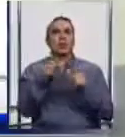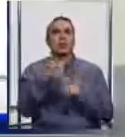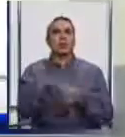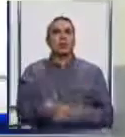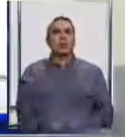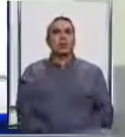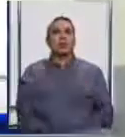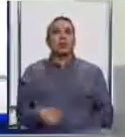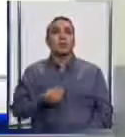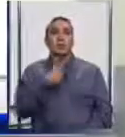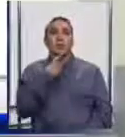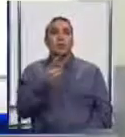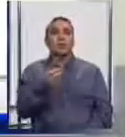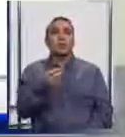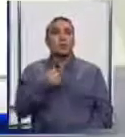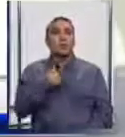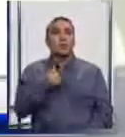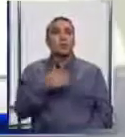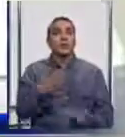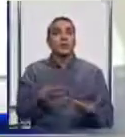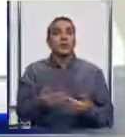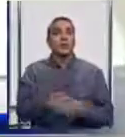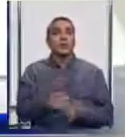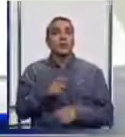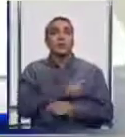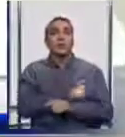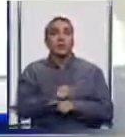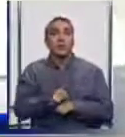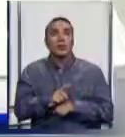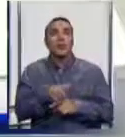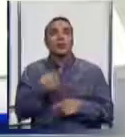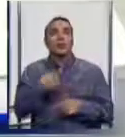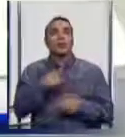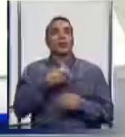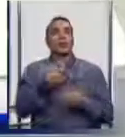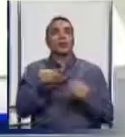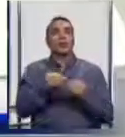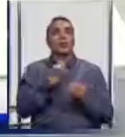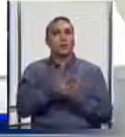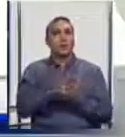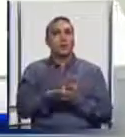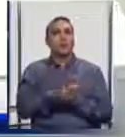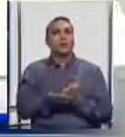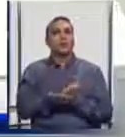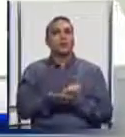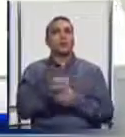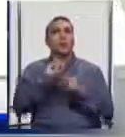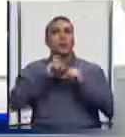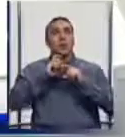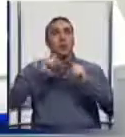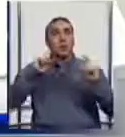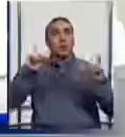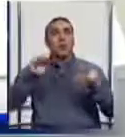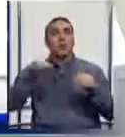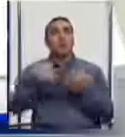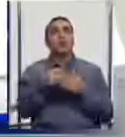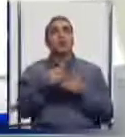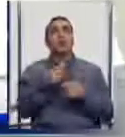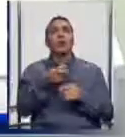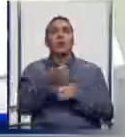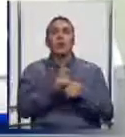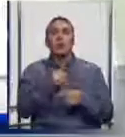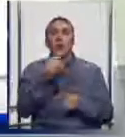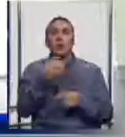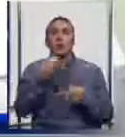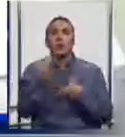le decía que tengan a los directivos, que tengan la cordura, ¿no?, de que los reclamos o las impugnaciones de las